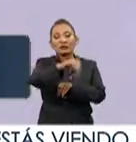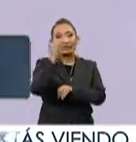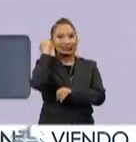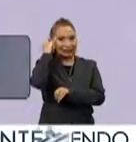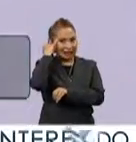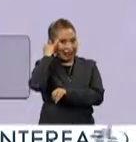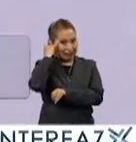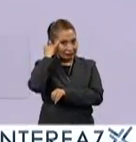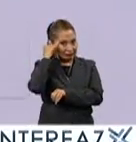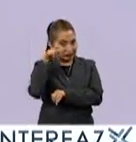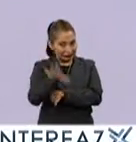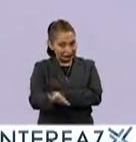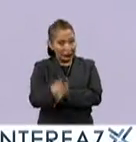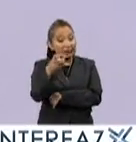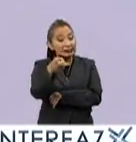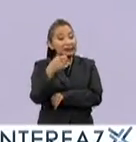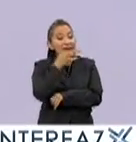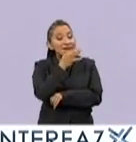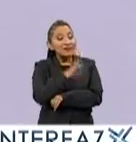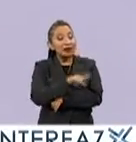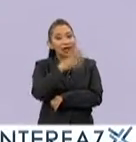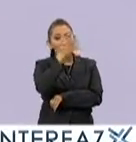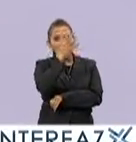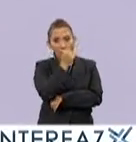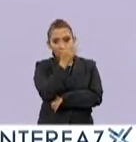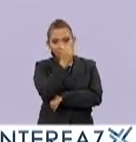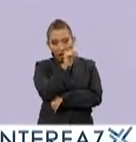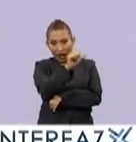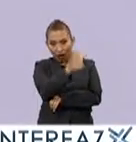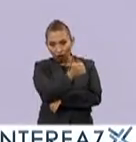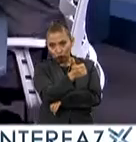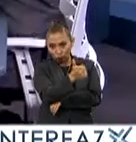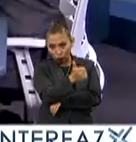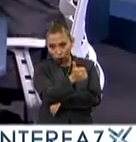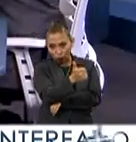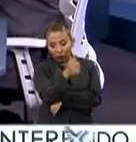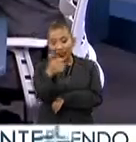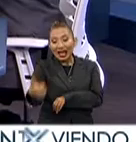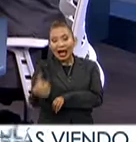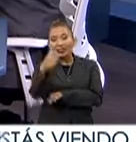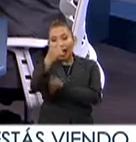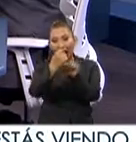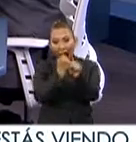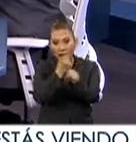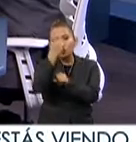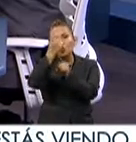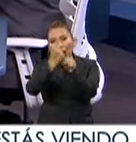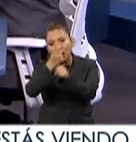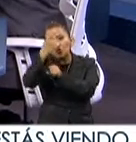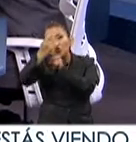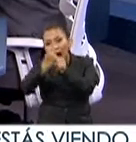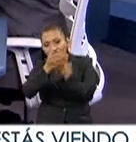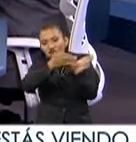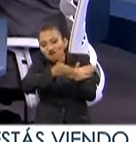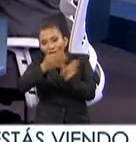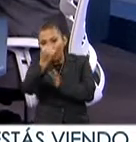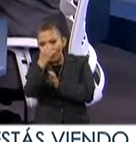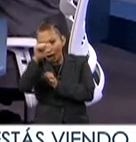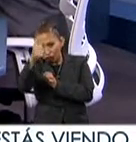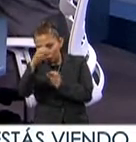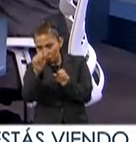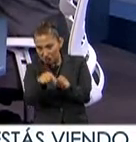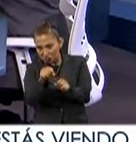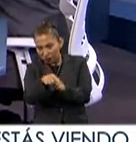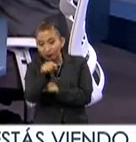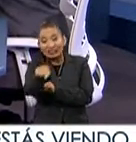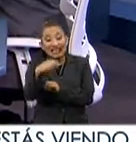Indígenas. Esta celebración será el 9 de agosto de cada año y siempre hemos dicho